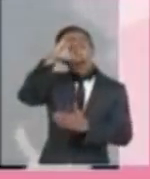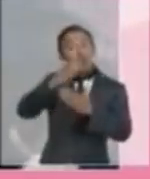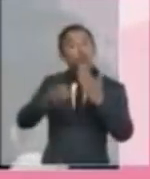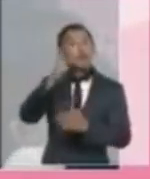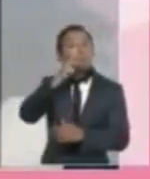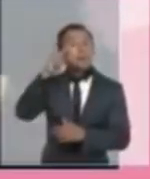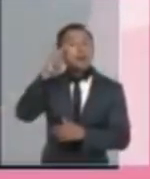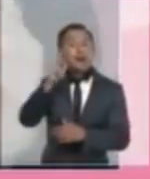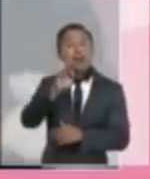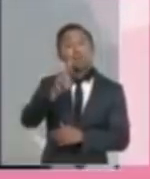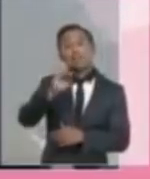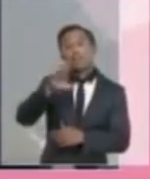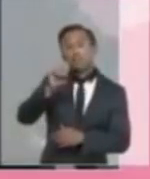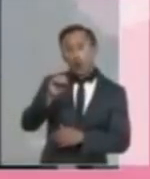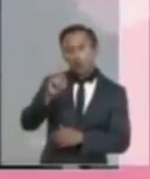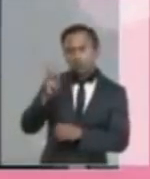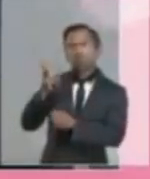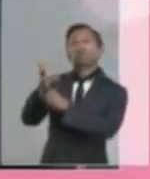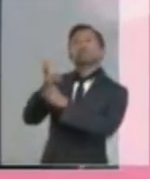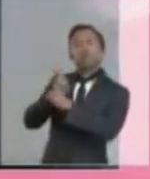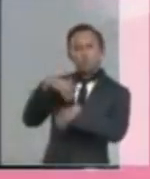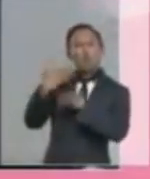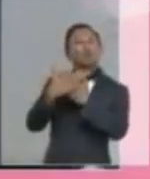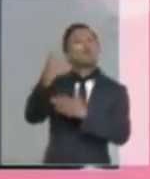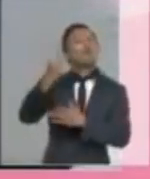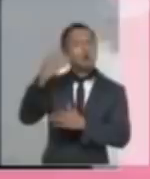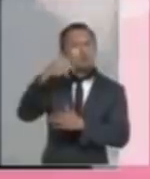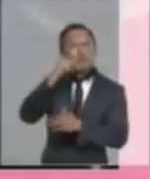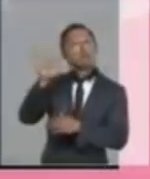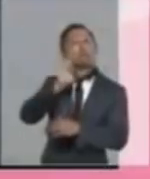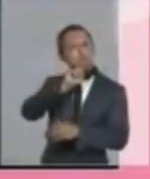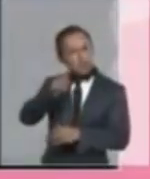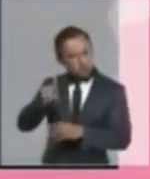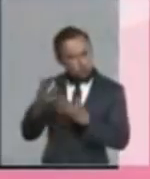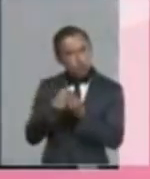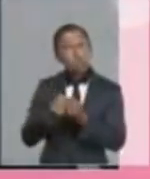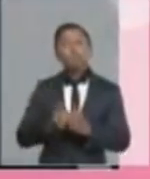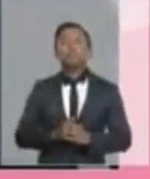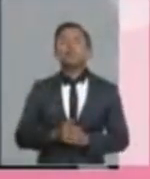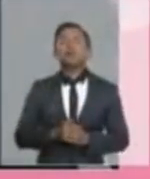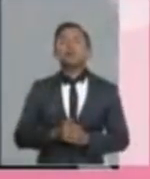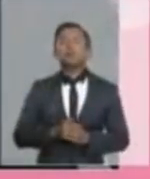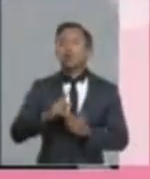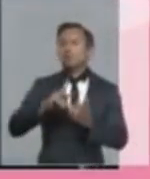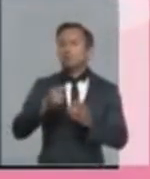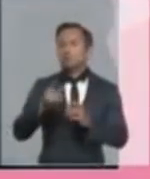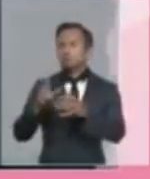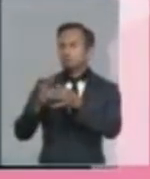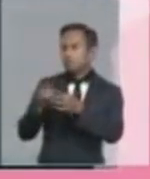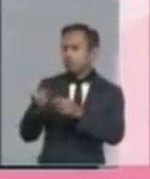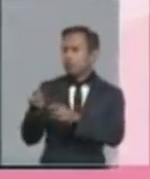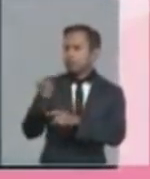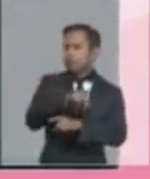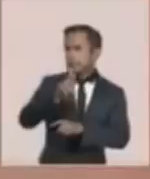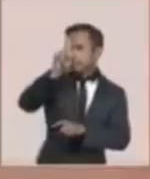foro. Le va para réplica, tiene la palabra para réplica el candidato Ricardo Anaya. Pero primero,